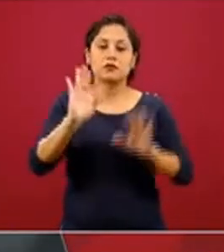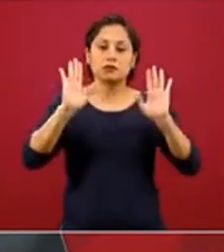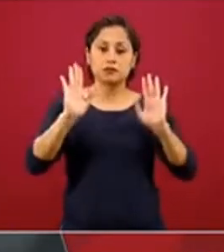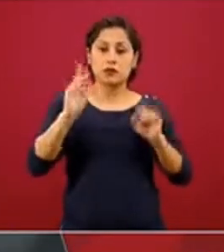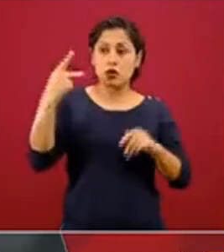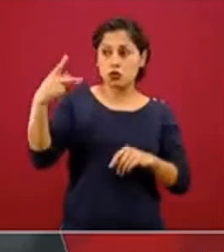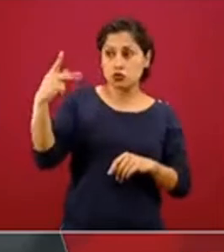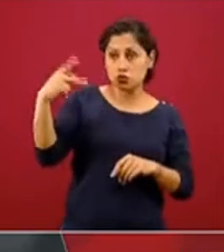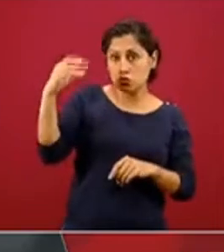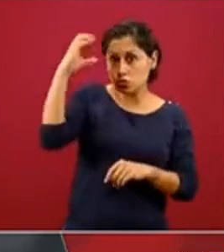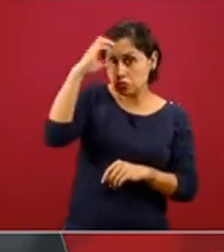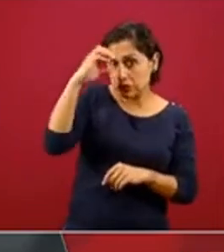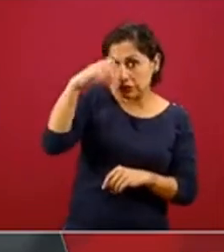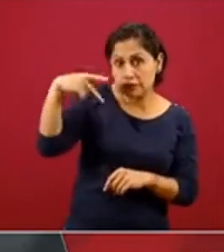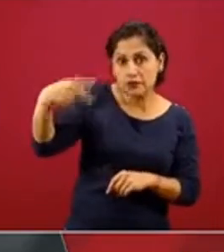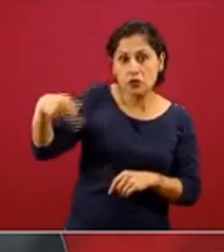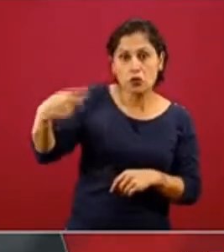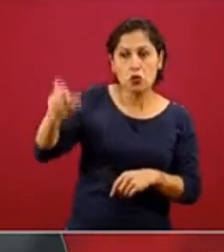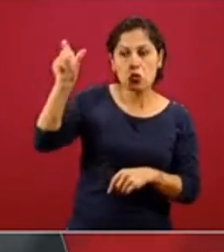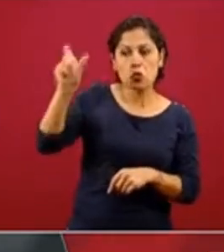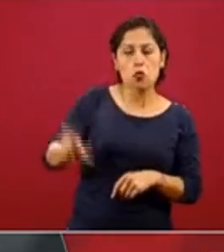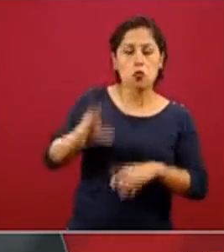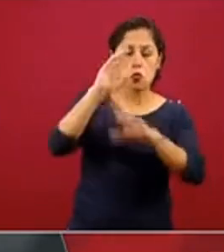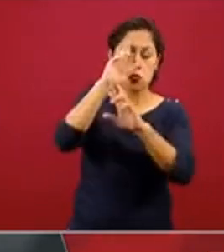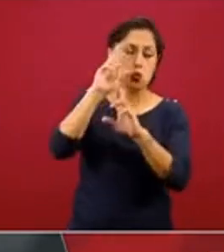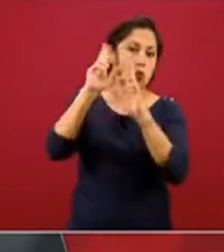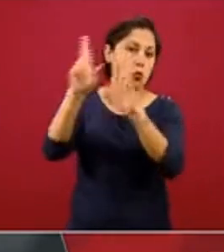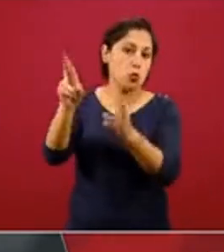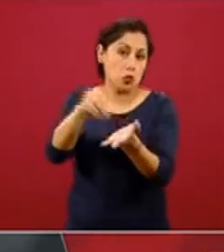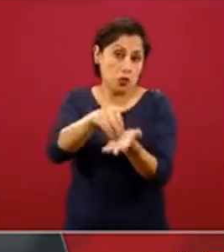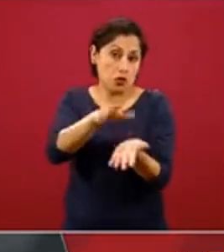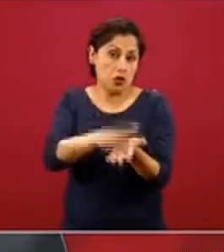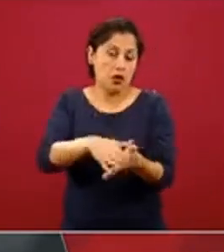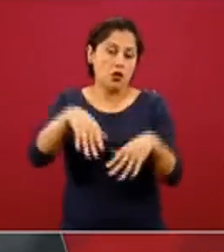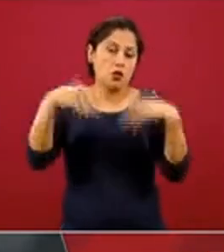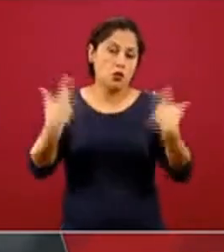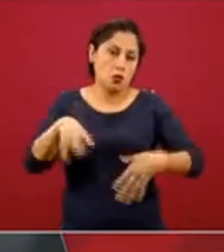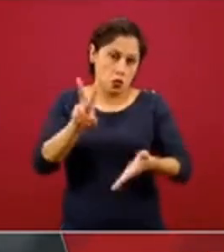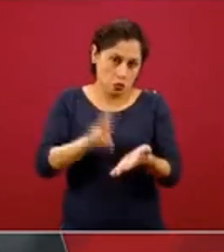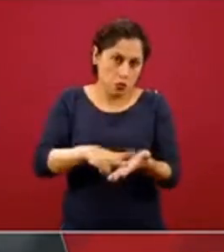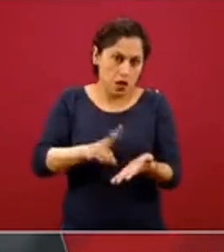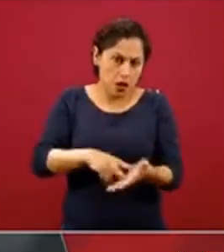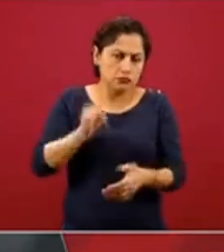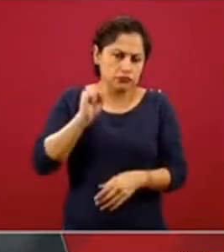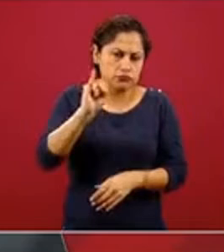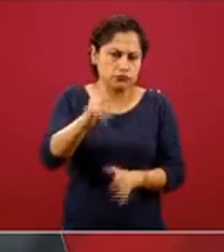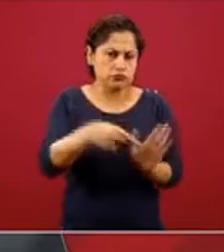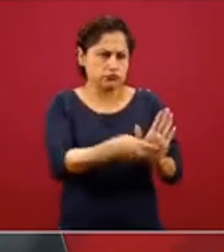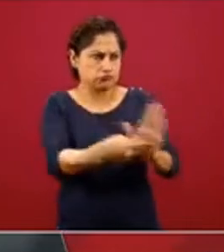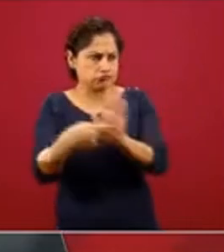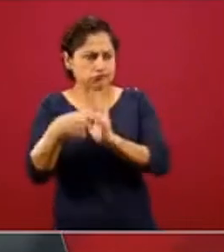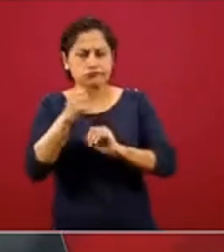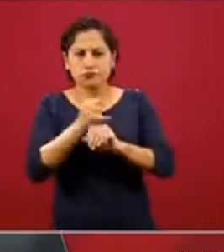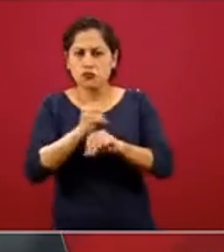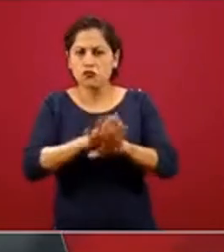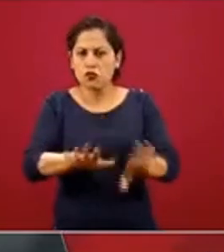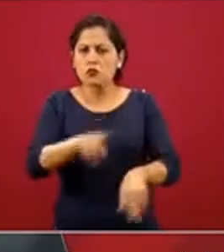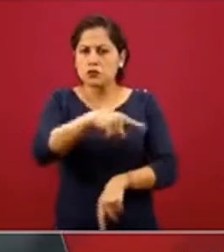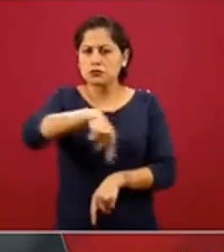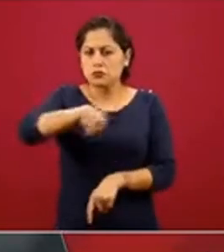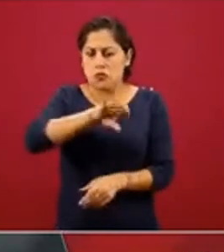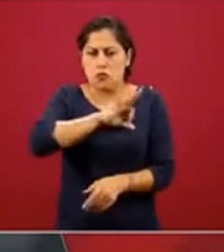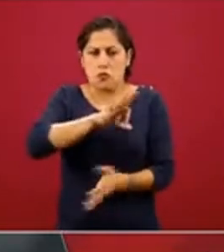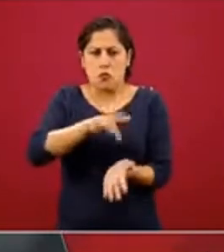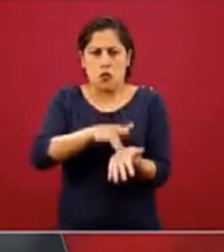proveniente de un científico mexicano altamente respetado y apreciado, y creo que debe ser considerado como parte de la construcción